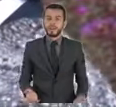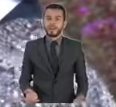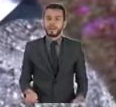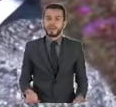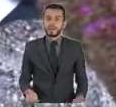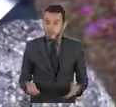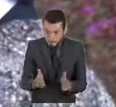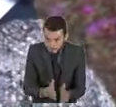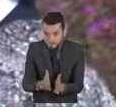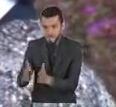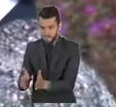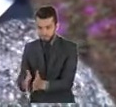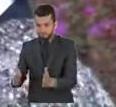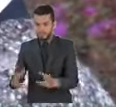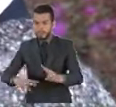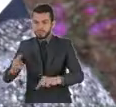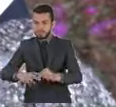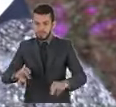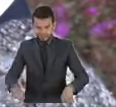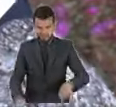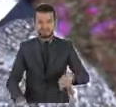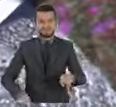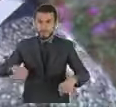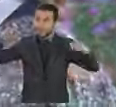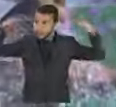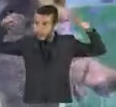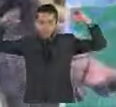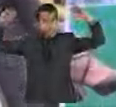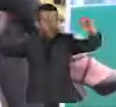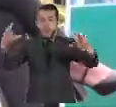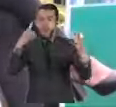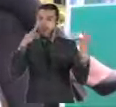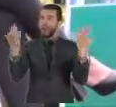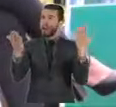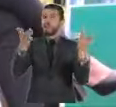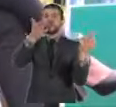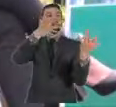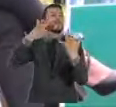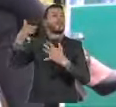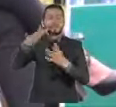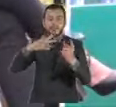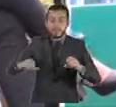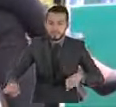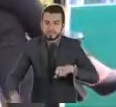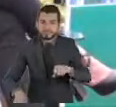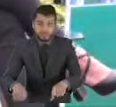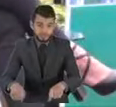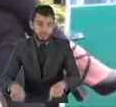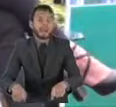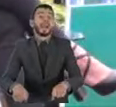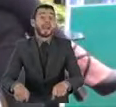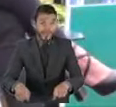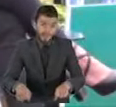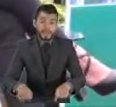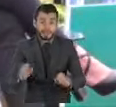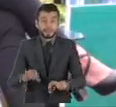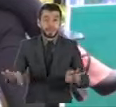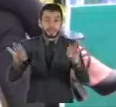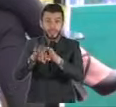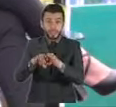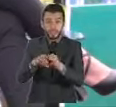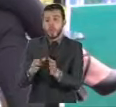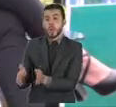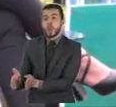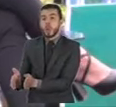Si esos son los principales corredores de movilidad de nuestra ciudad, el espacio que en esos corredores tengan los peatones y los ciclistas tiene que ser de